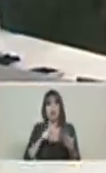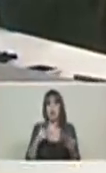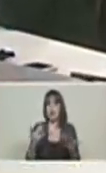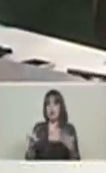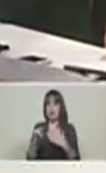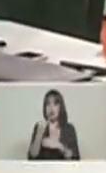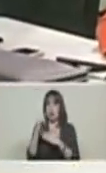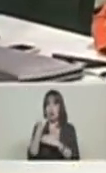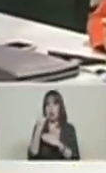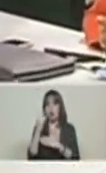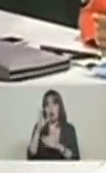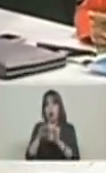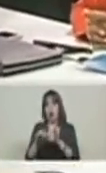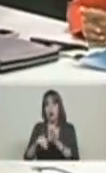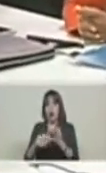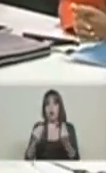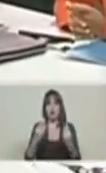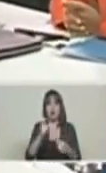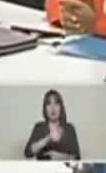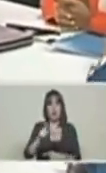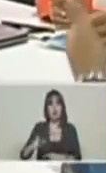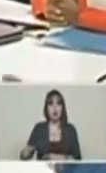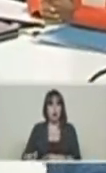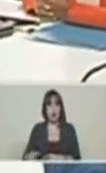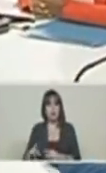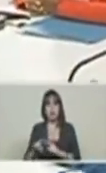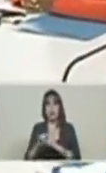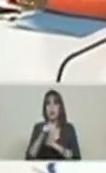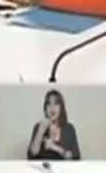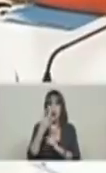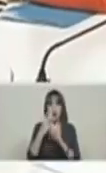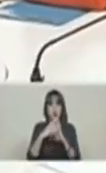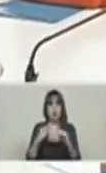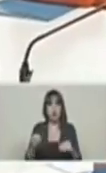Engañaron y robaron a muchos. Engañaron a todos.